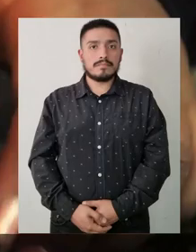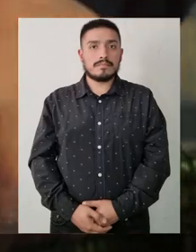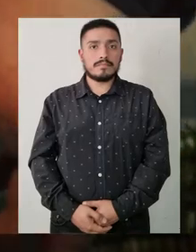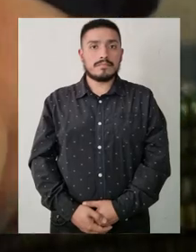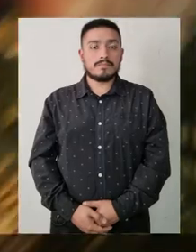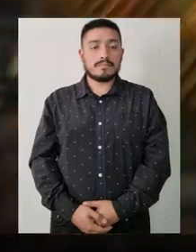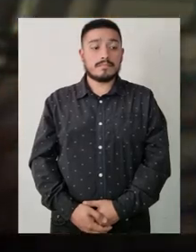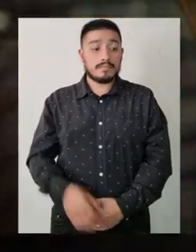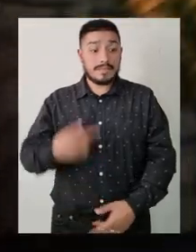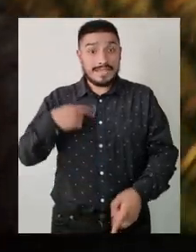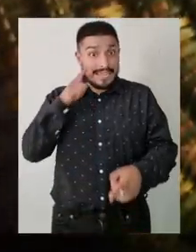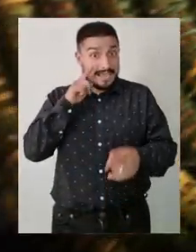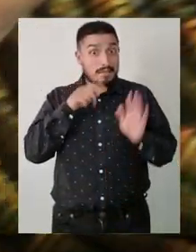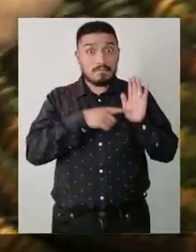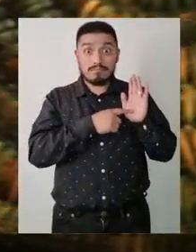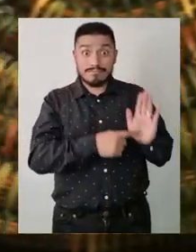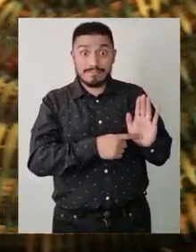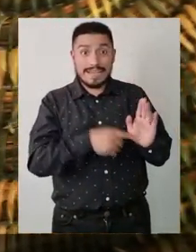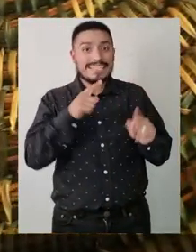Este sería el